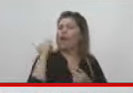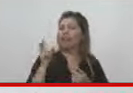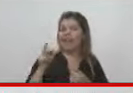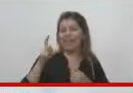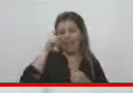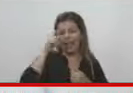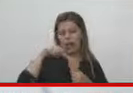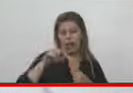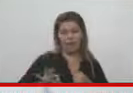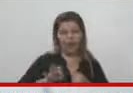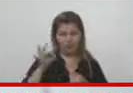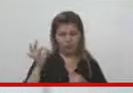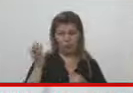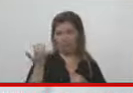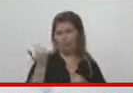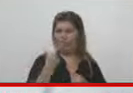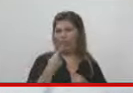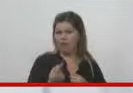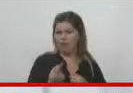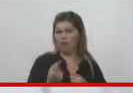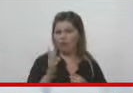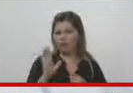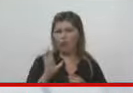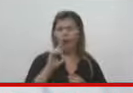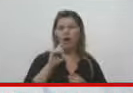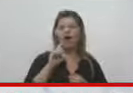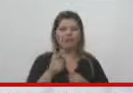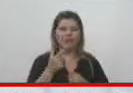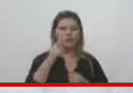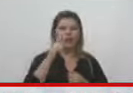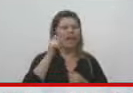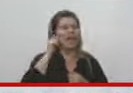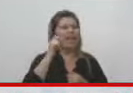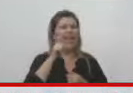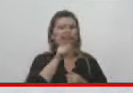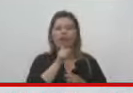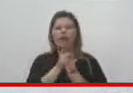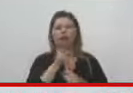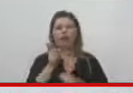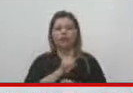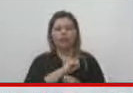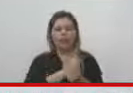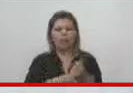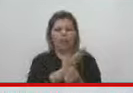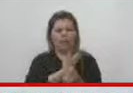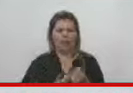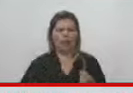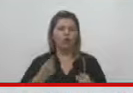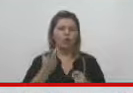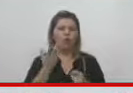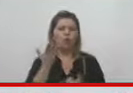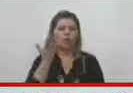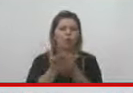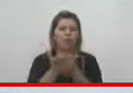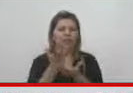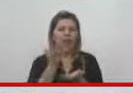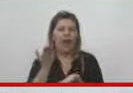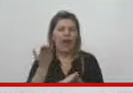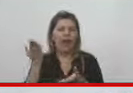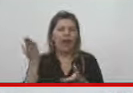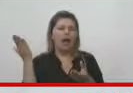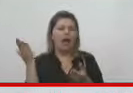año en el caso CGT contra Poder Ejecutivo Nacional en acción de amparo. Y me permito